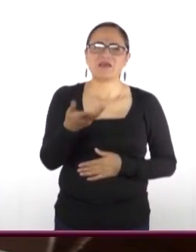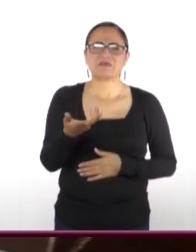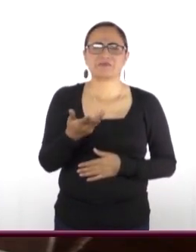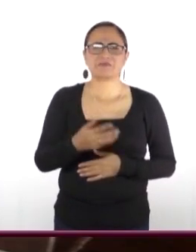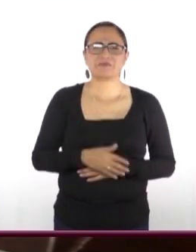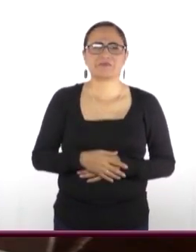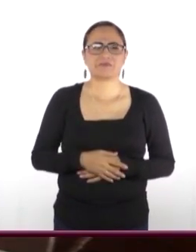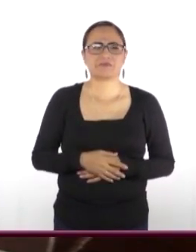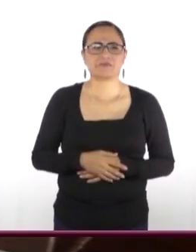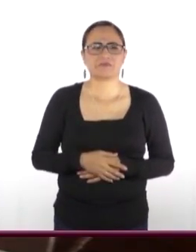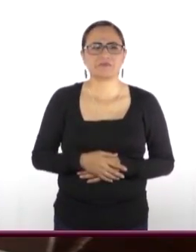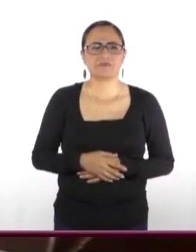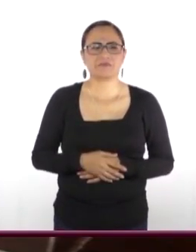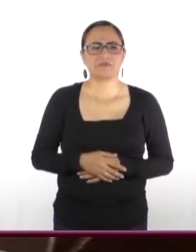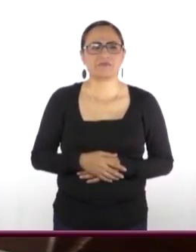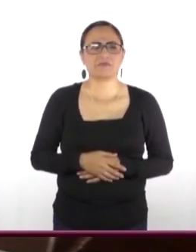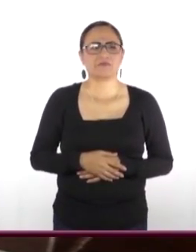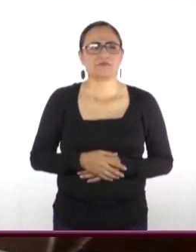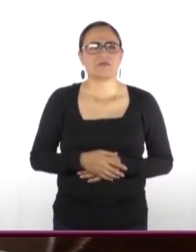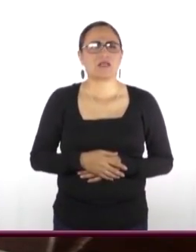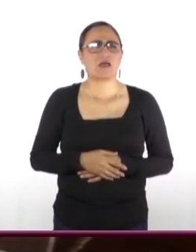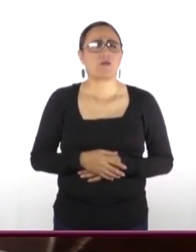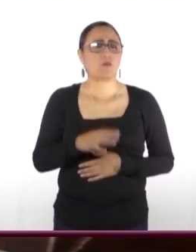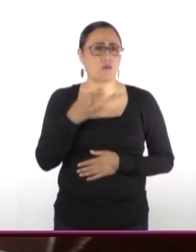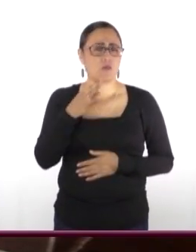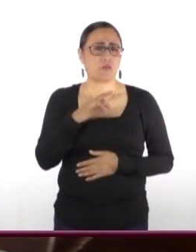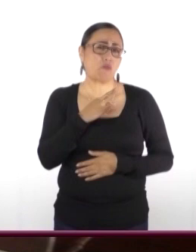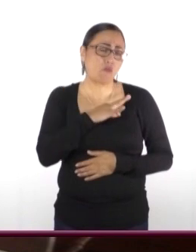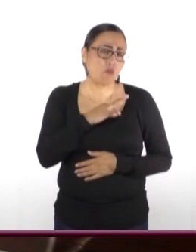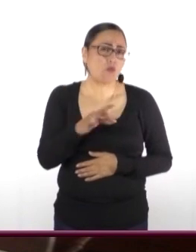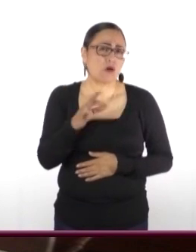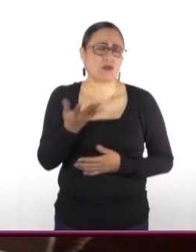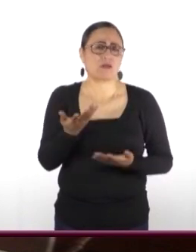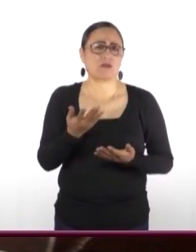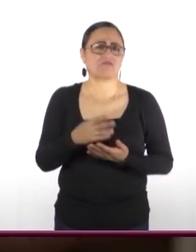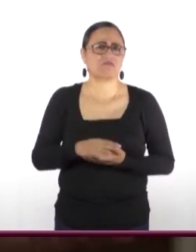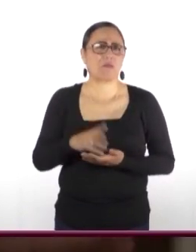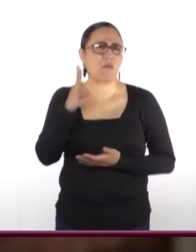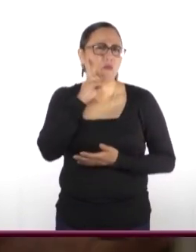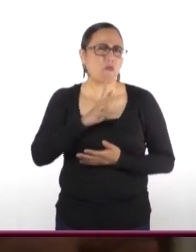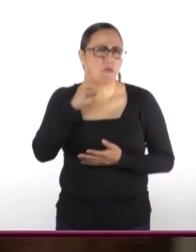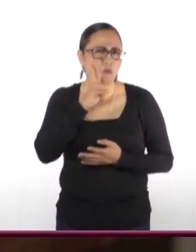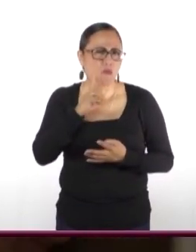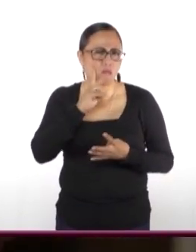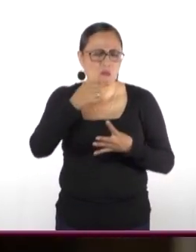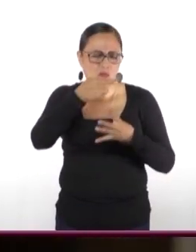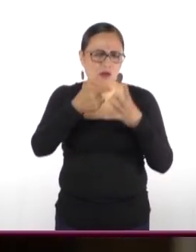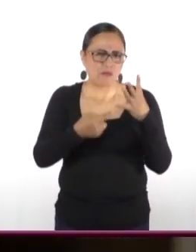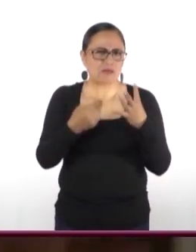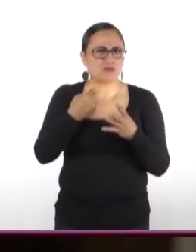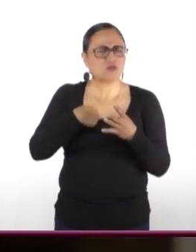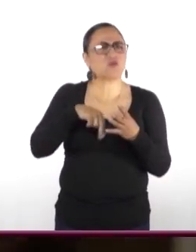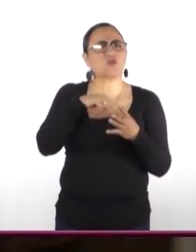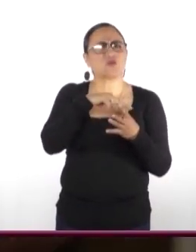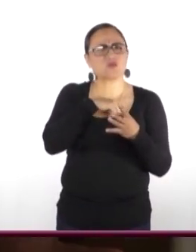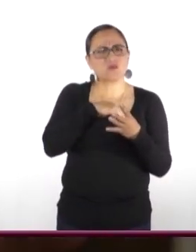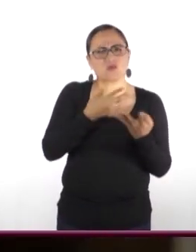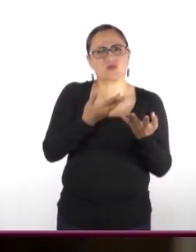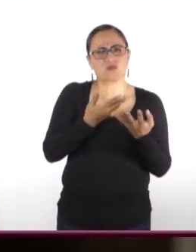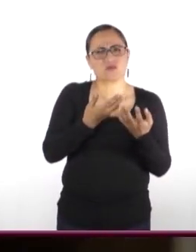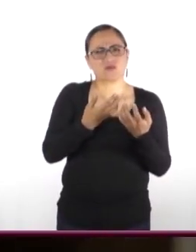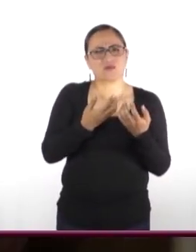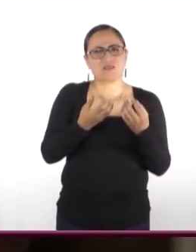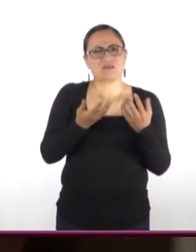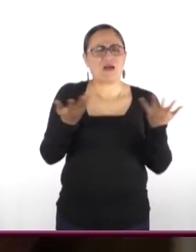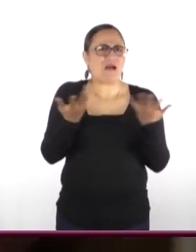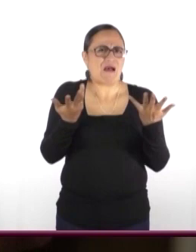¿Y hay alguna forma de hacer pruebas o cómo es que nosotros